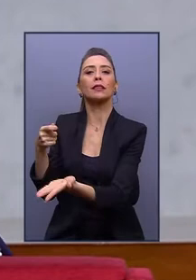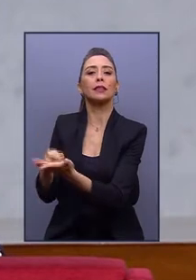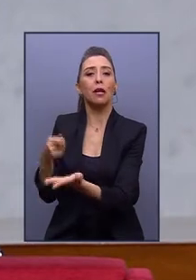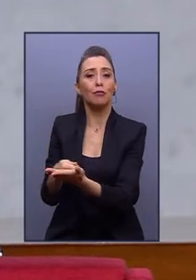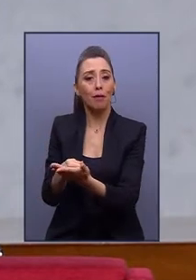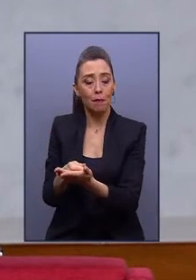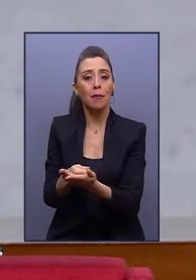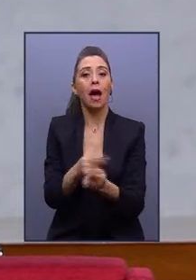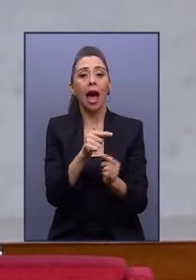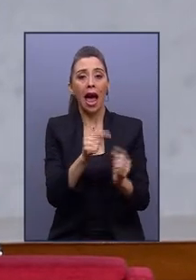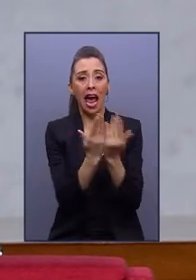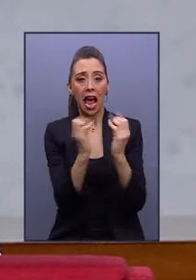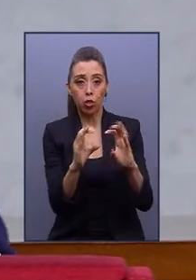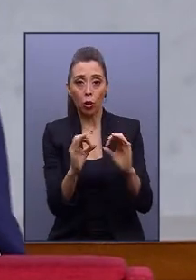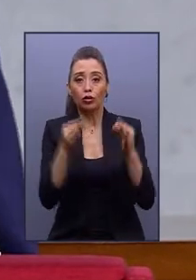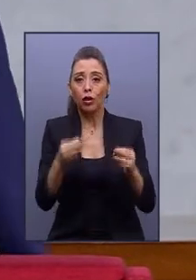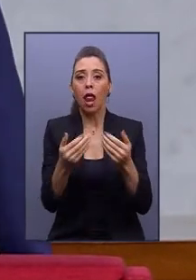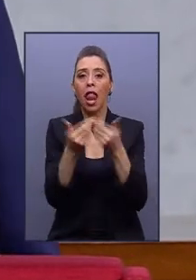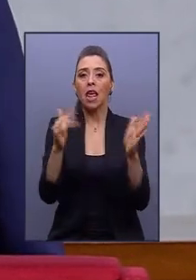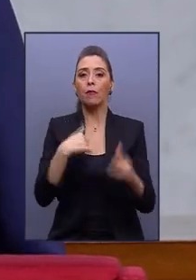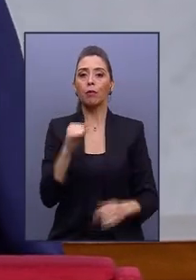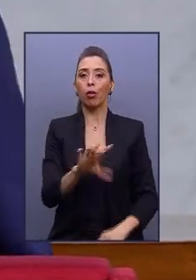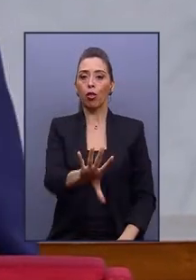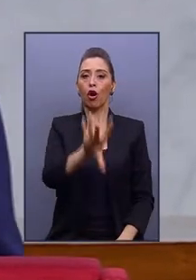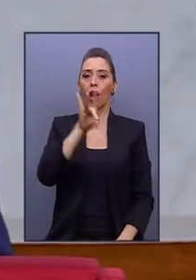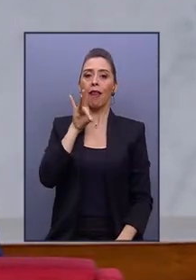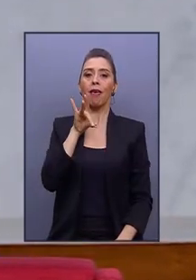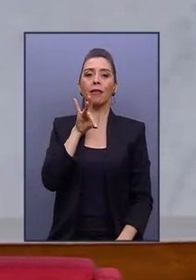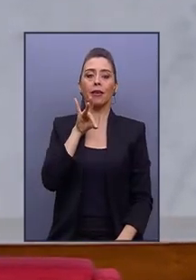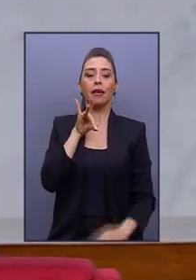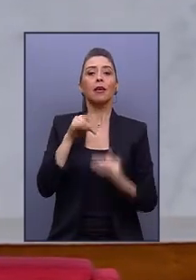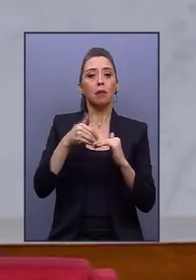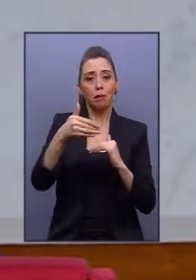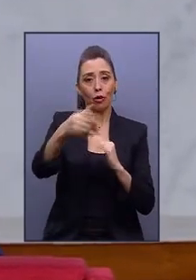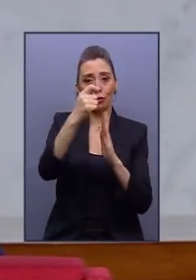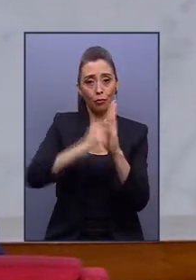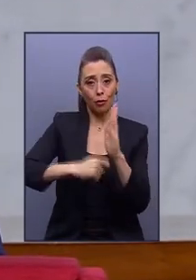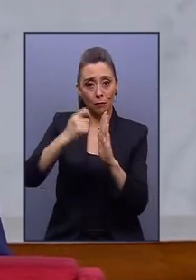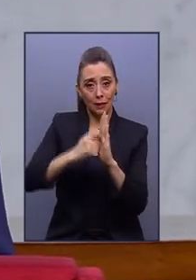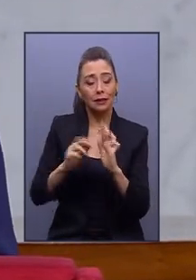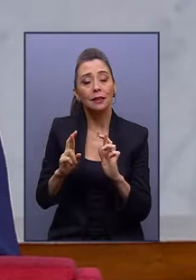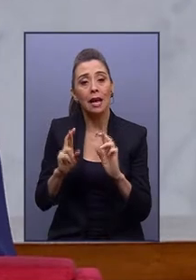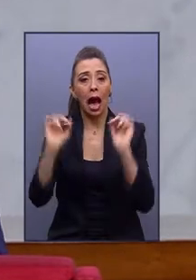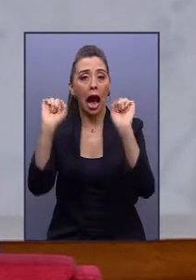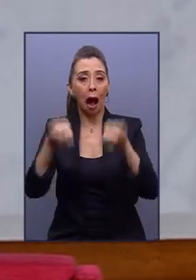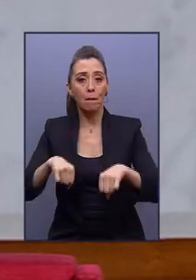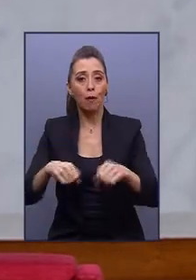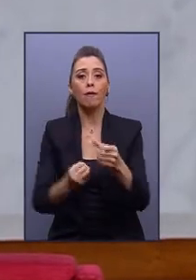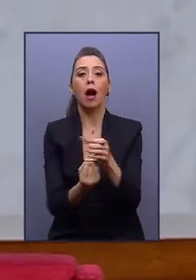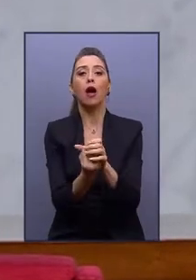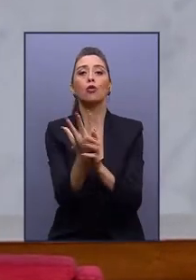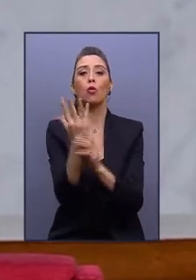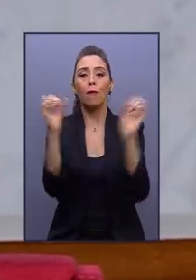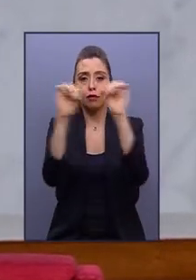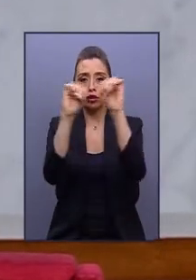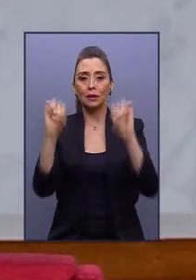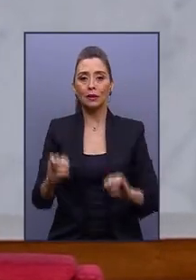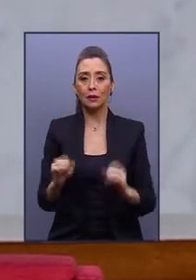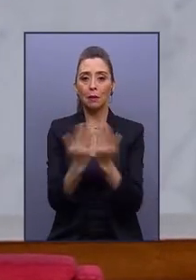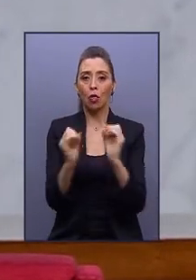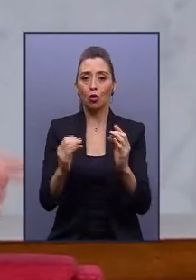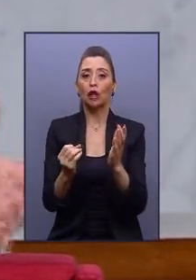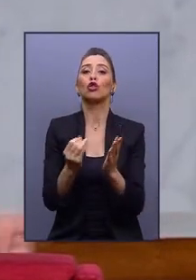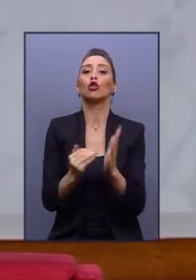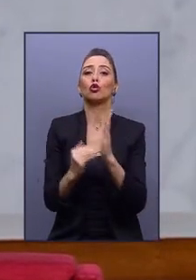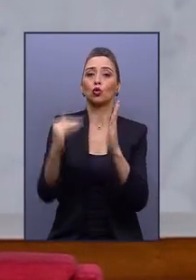se materializa la verdadera libertad de elegir. Por eso en los próximos meses esperamos aprobar el nuevo sistema de educación superior que